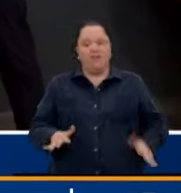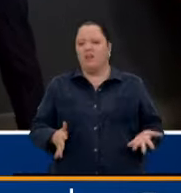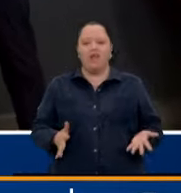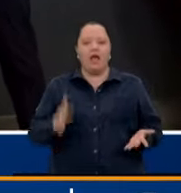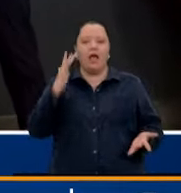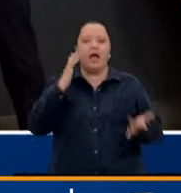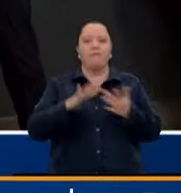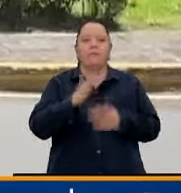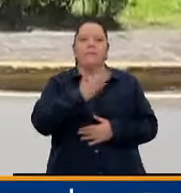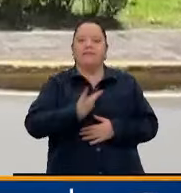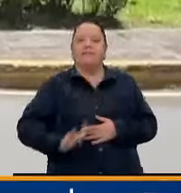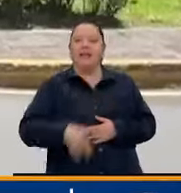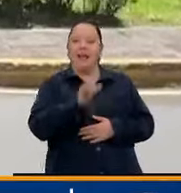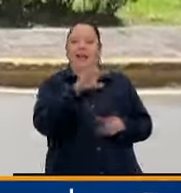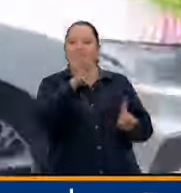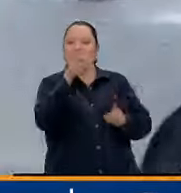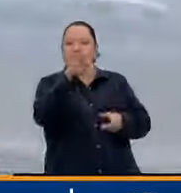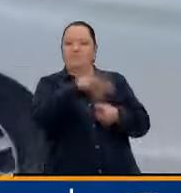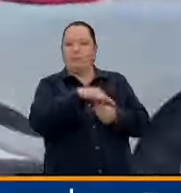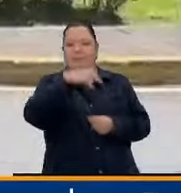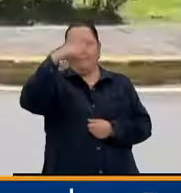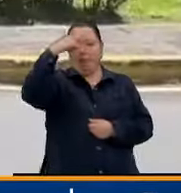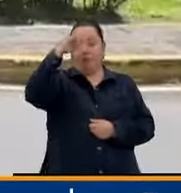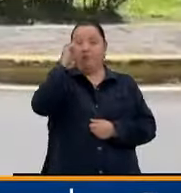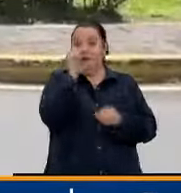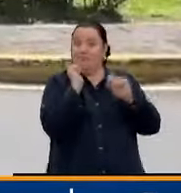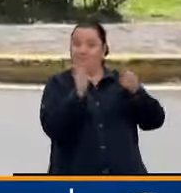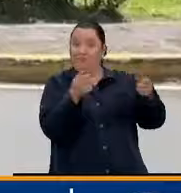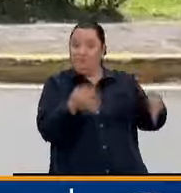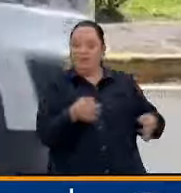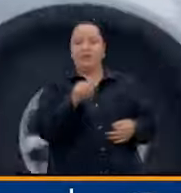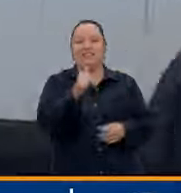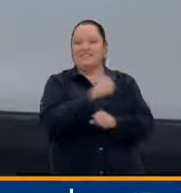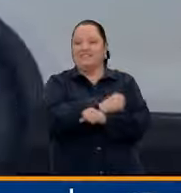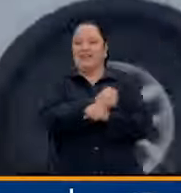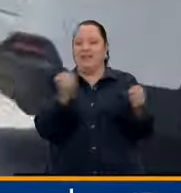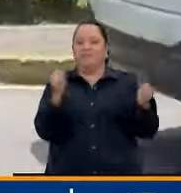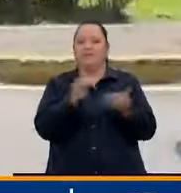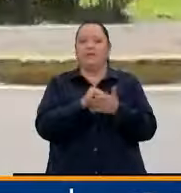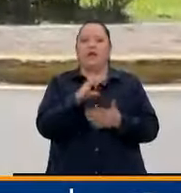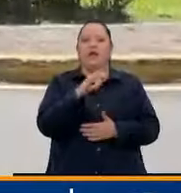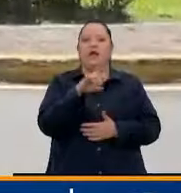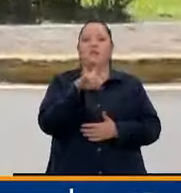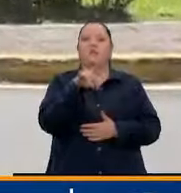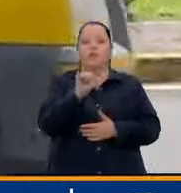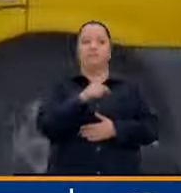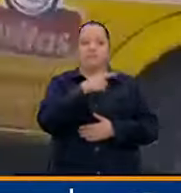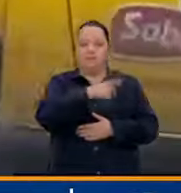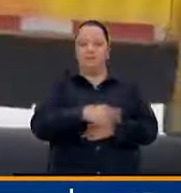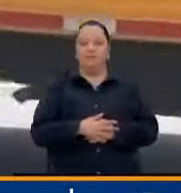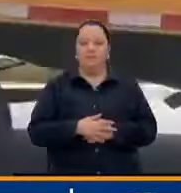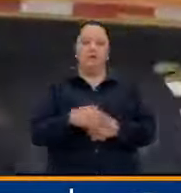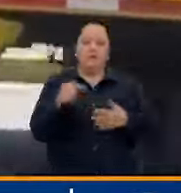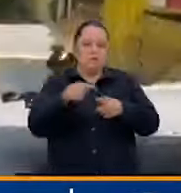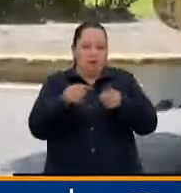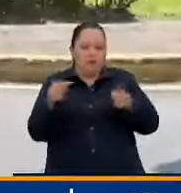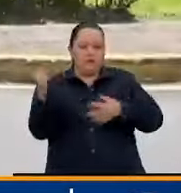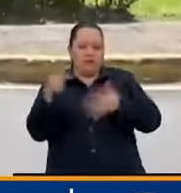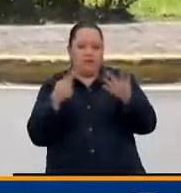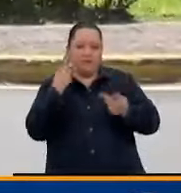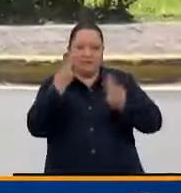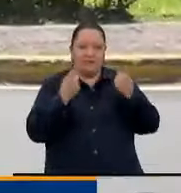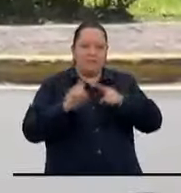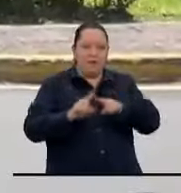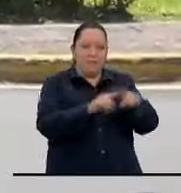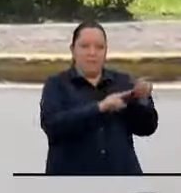presidenta electa de México que se posesiona mañana a las 10 de la mañana Claudia shb por supuesto todos los detalles de la visita del